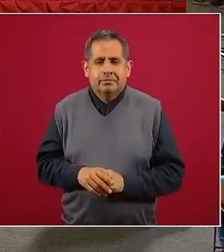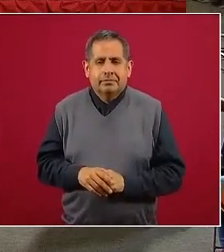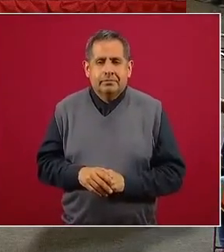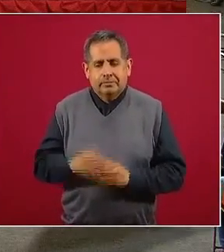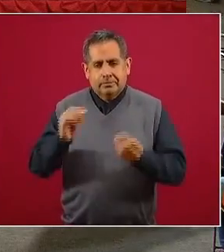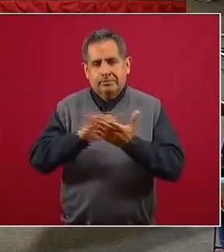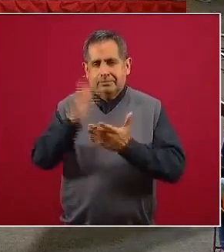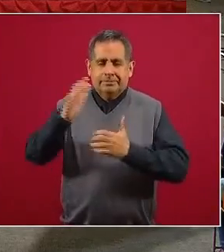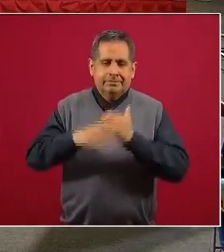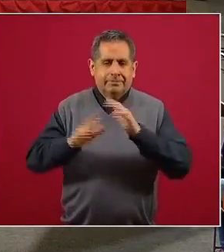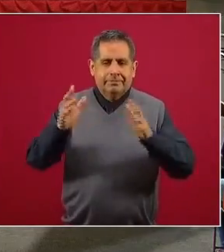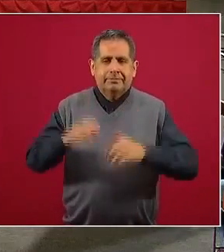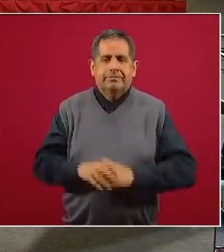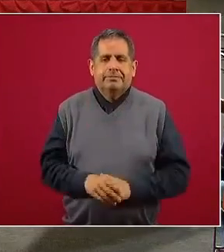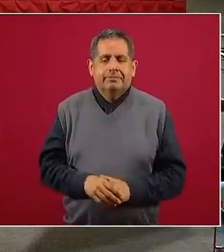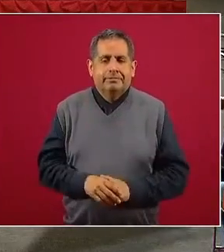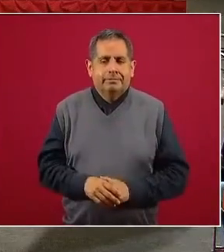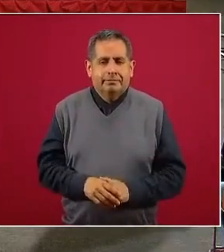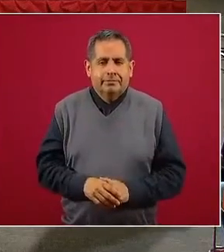Muchas gracias.